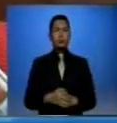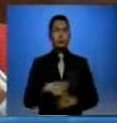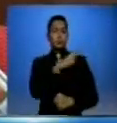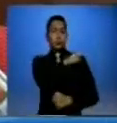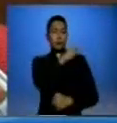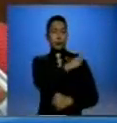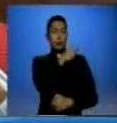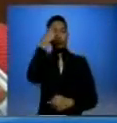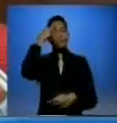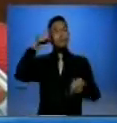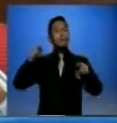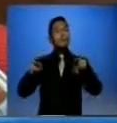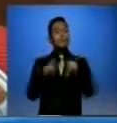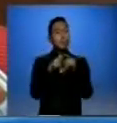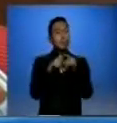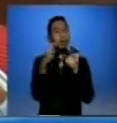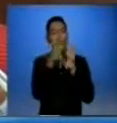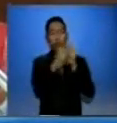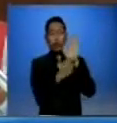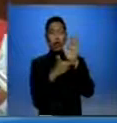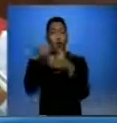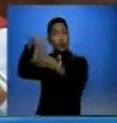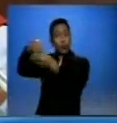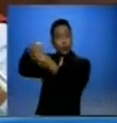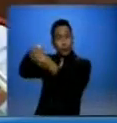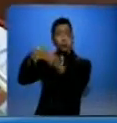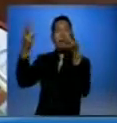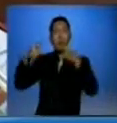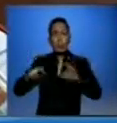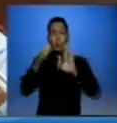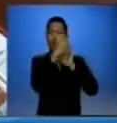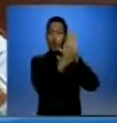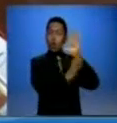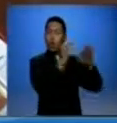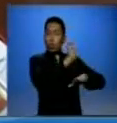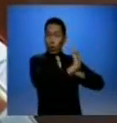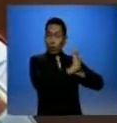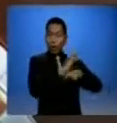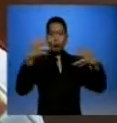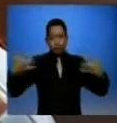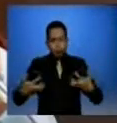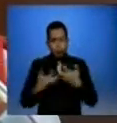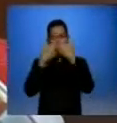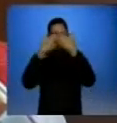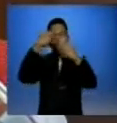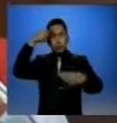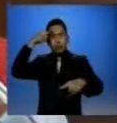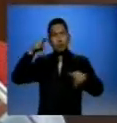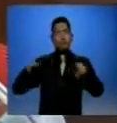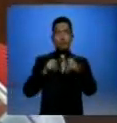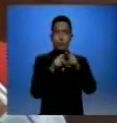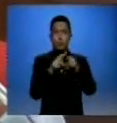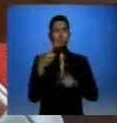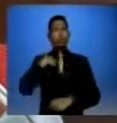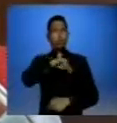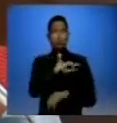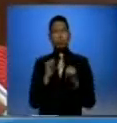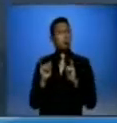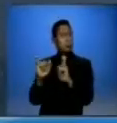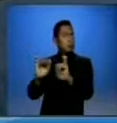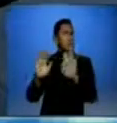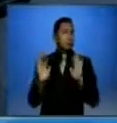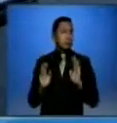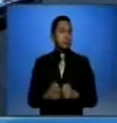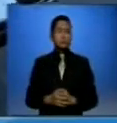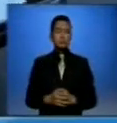que armonizar sus normas internas con las normas del Estado ecuatoriano, cosa que hemos hecho permanentemente.